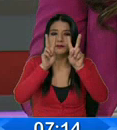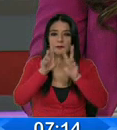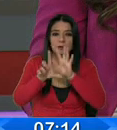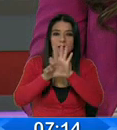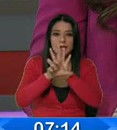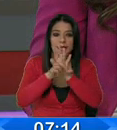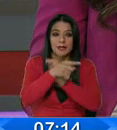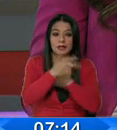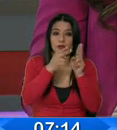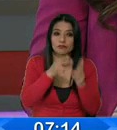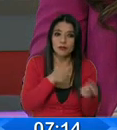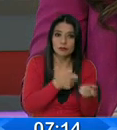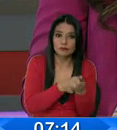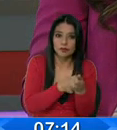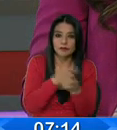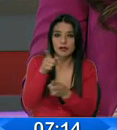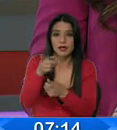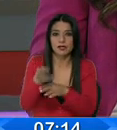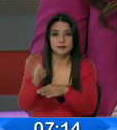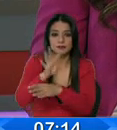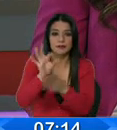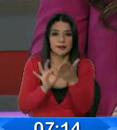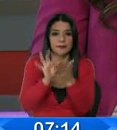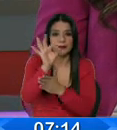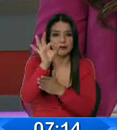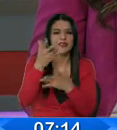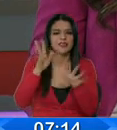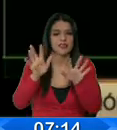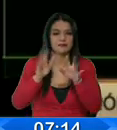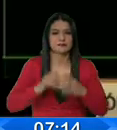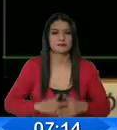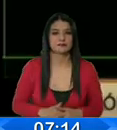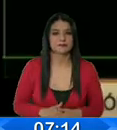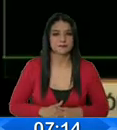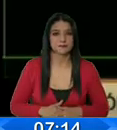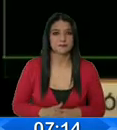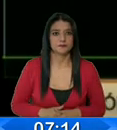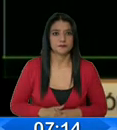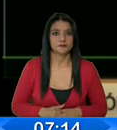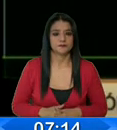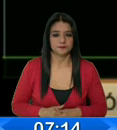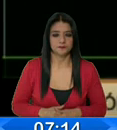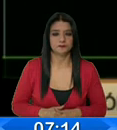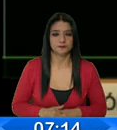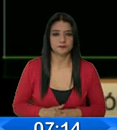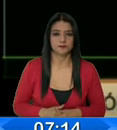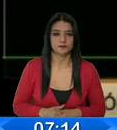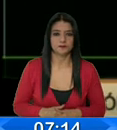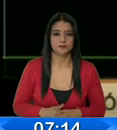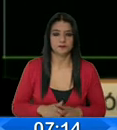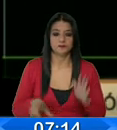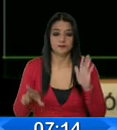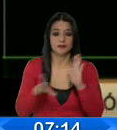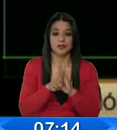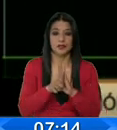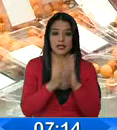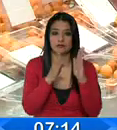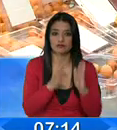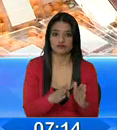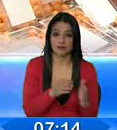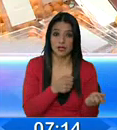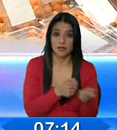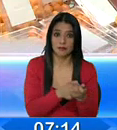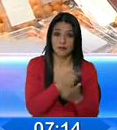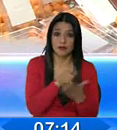ley humanitaria aprobada por la Asamblea Nacional. Una vez suscritos los acuerdos. Tras aprobarse la ley humanitaria, ahora